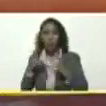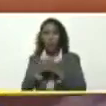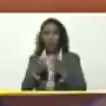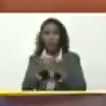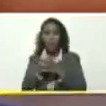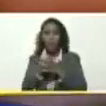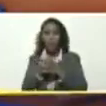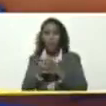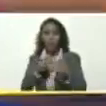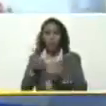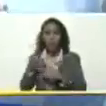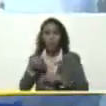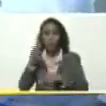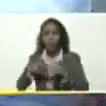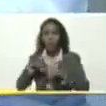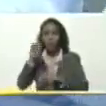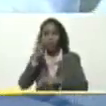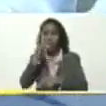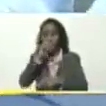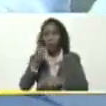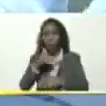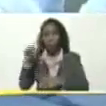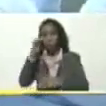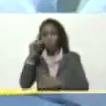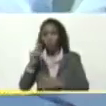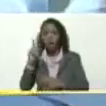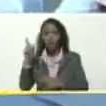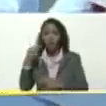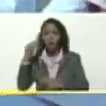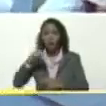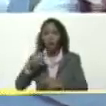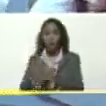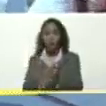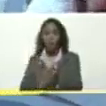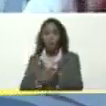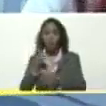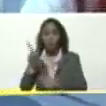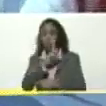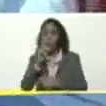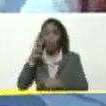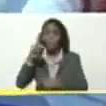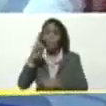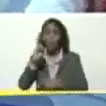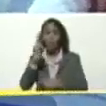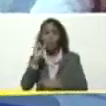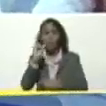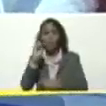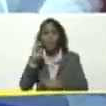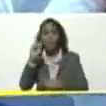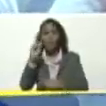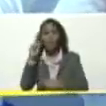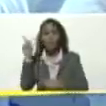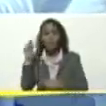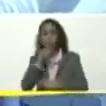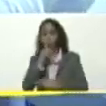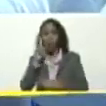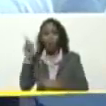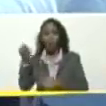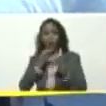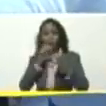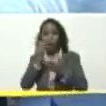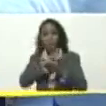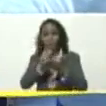2 años. Pero aquí tengo, presidente, a un hermano, su nombre Moisés. Su nombre va a tener mucho que ver con lo que él va a tener que